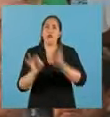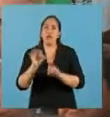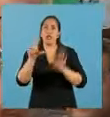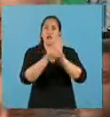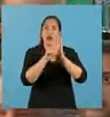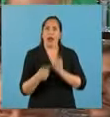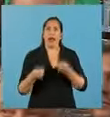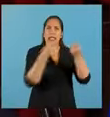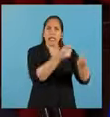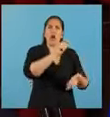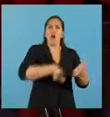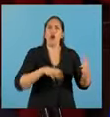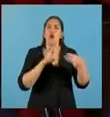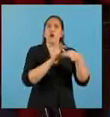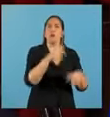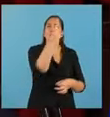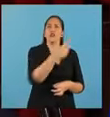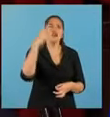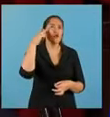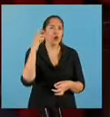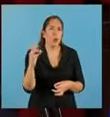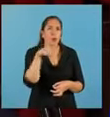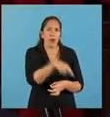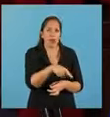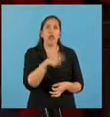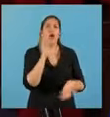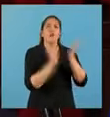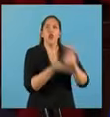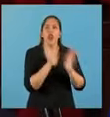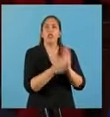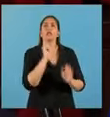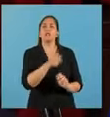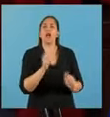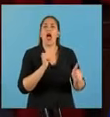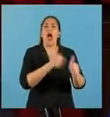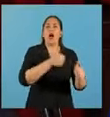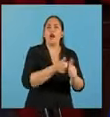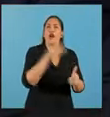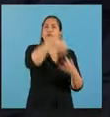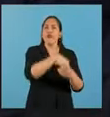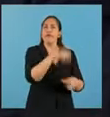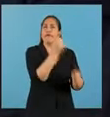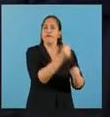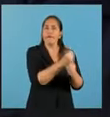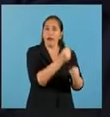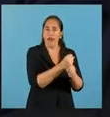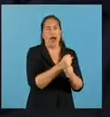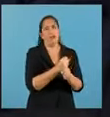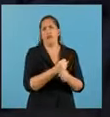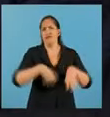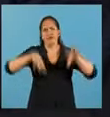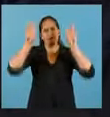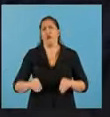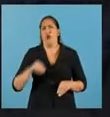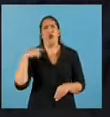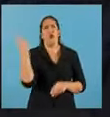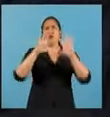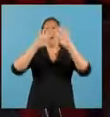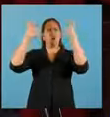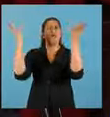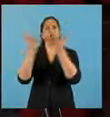convenio número 190 sobre violencia y acoso en el mundo del trabajo. Es una expresión unánime de la comunidad